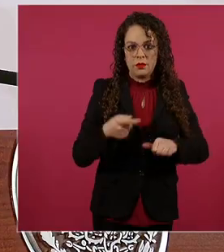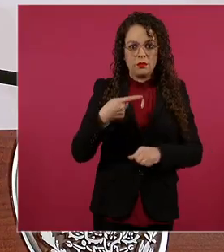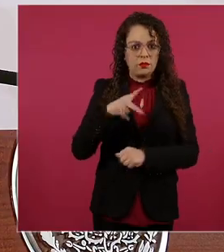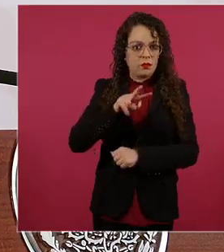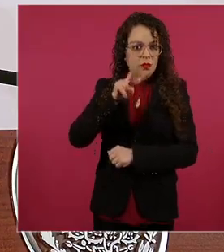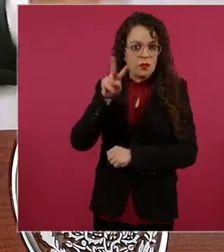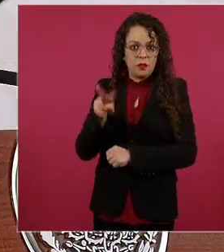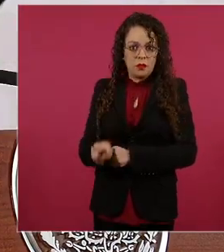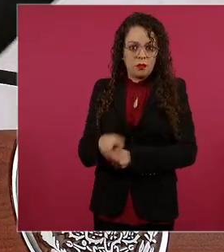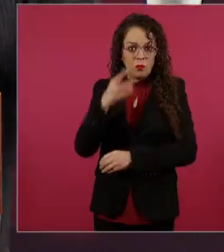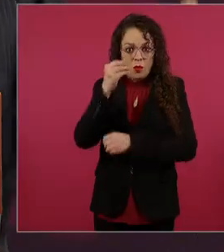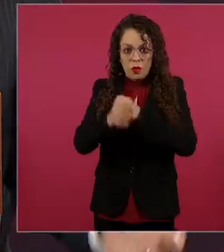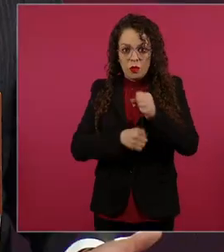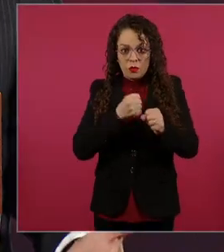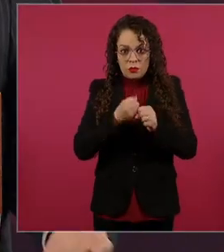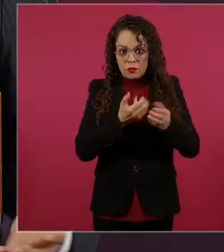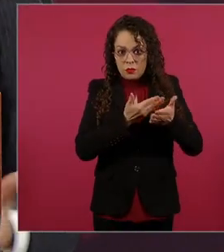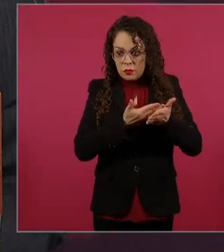pues ahora